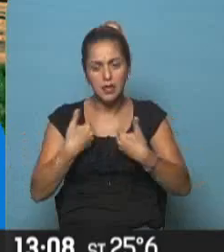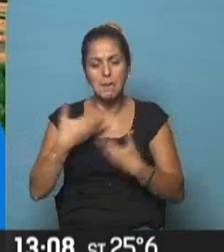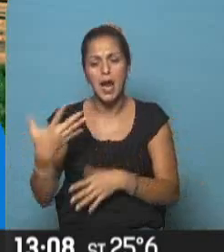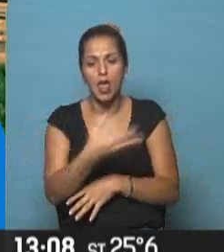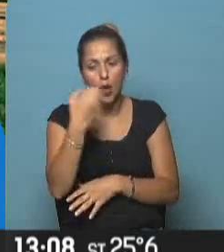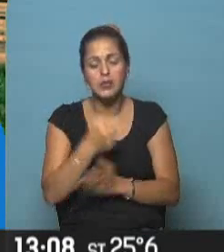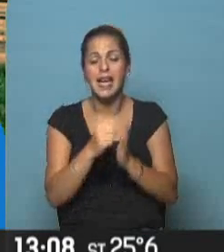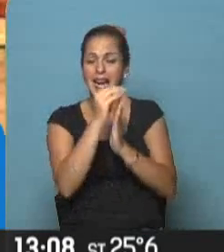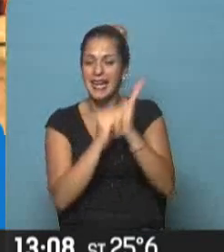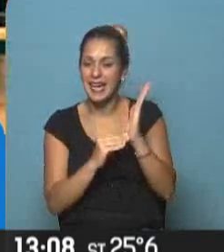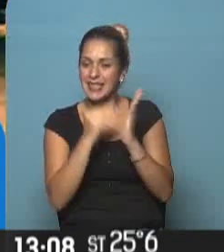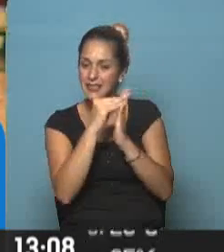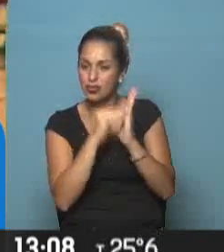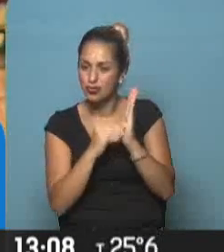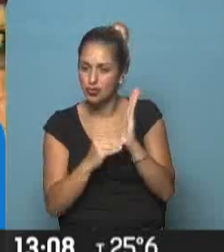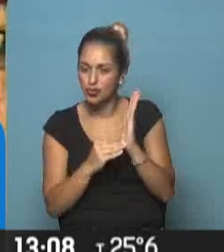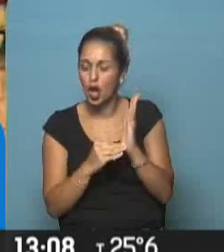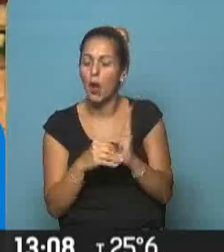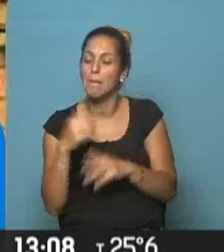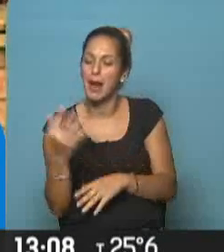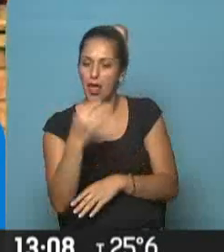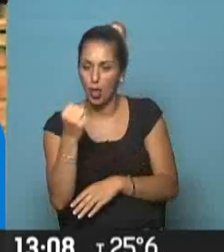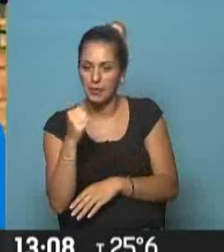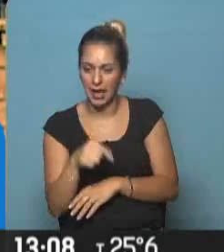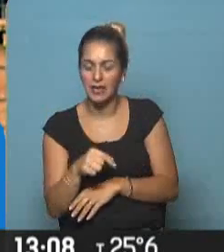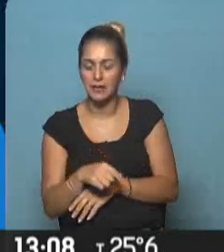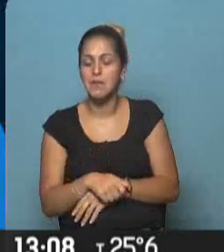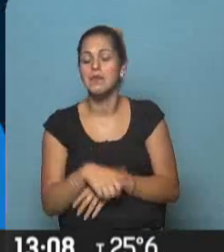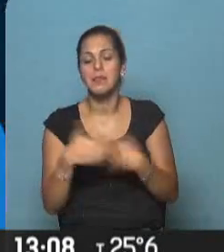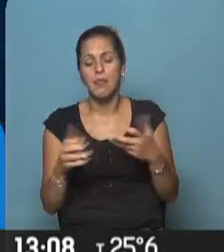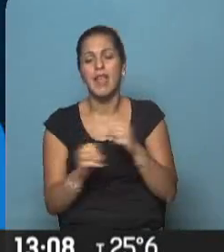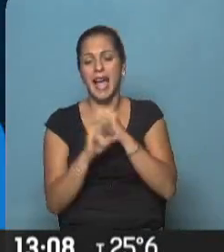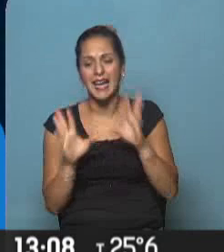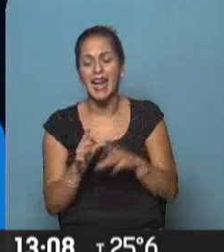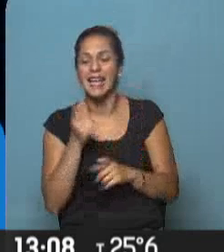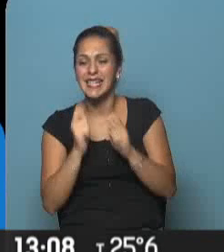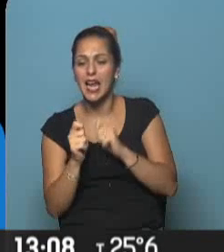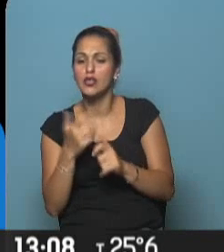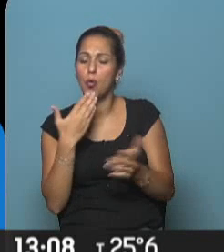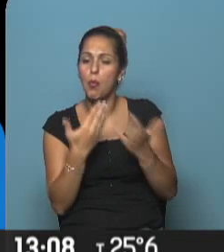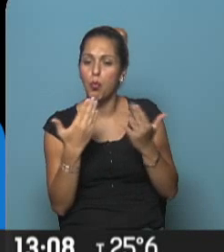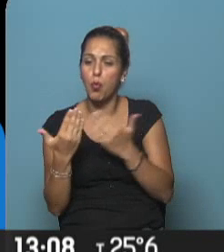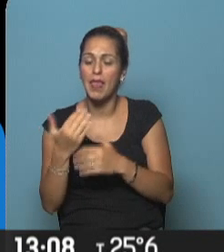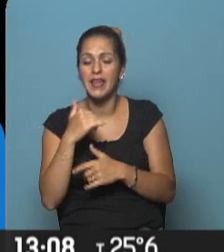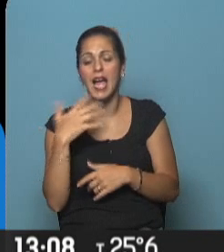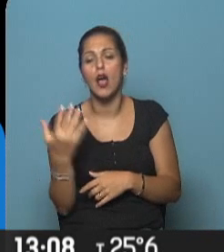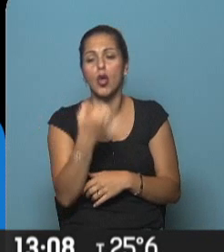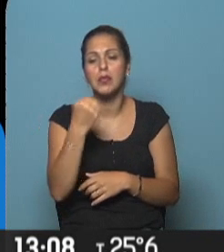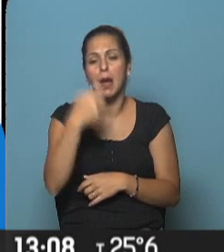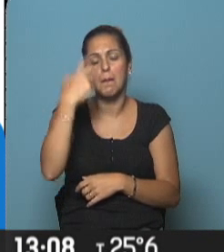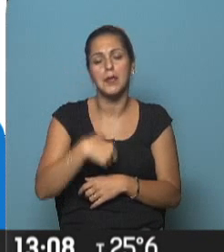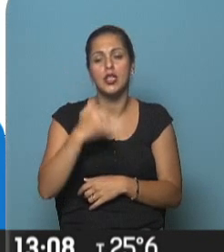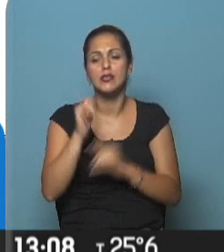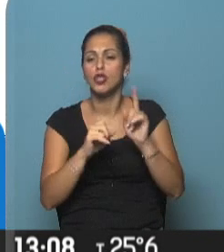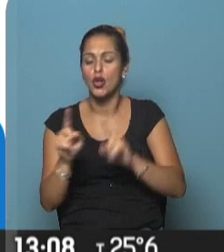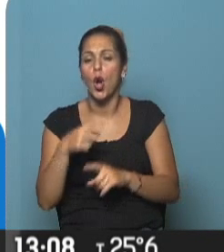registro único de aspirantes a guarda con fines adoptivos aclaran quienes pueden ser adoptantes figuran